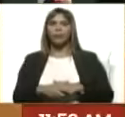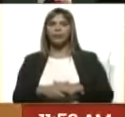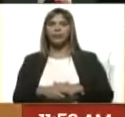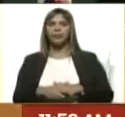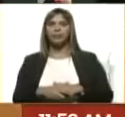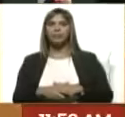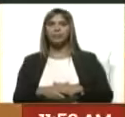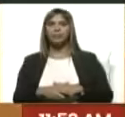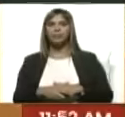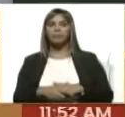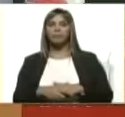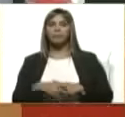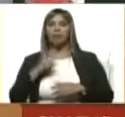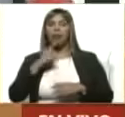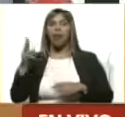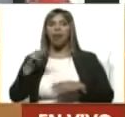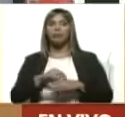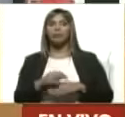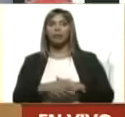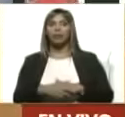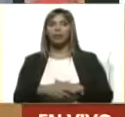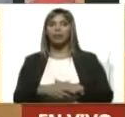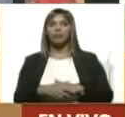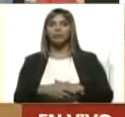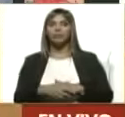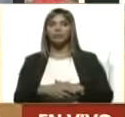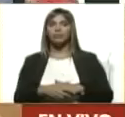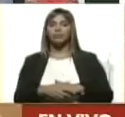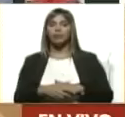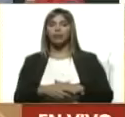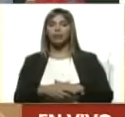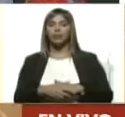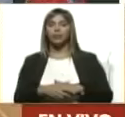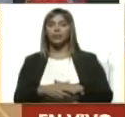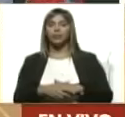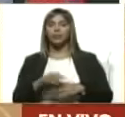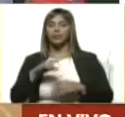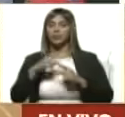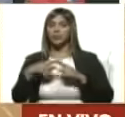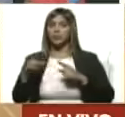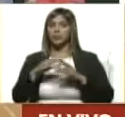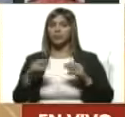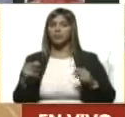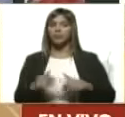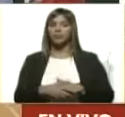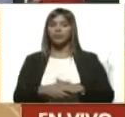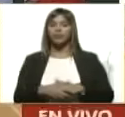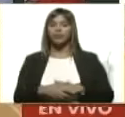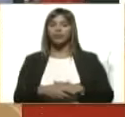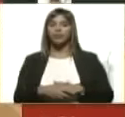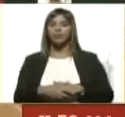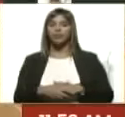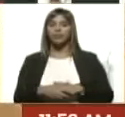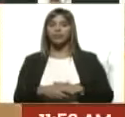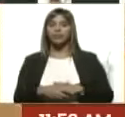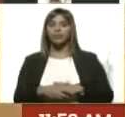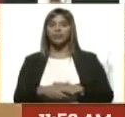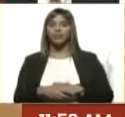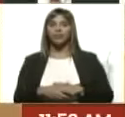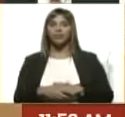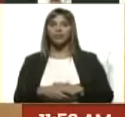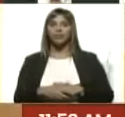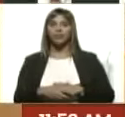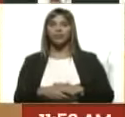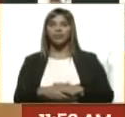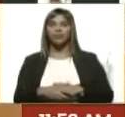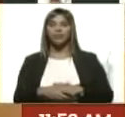fueran nacionales de otros sitios y no de esta tierra, no de esta tierra.